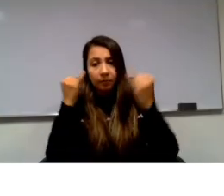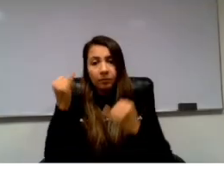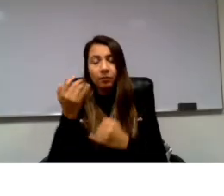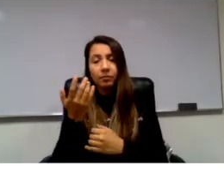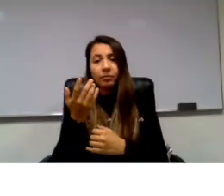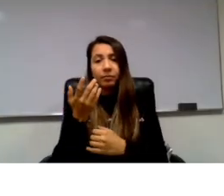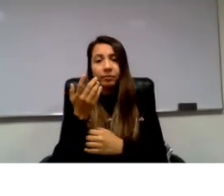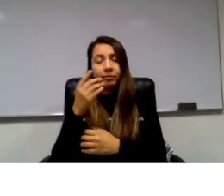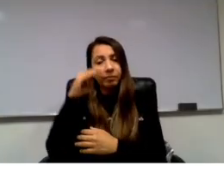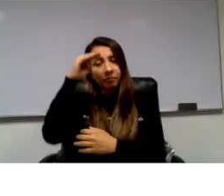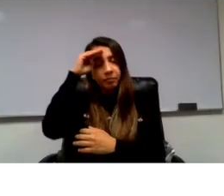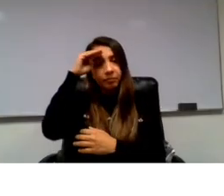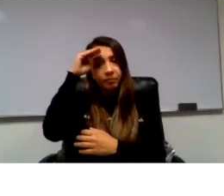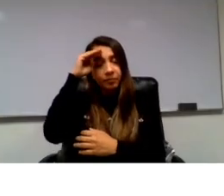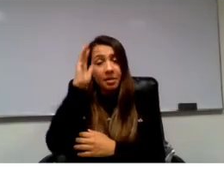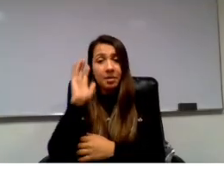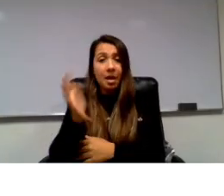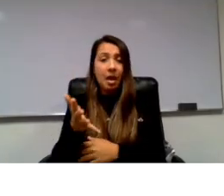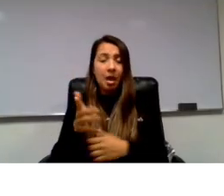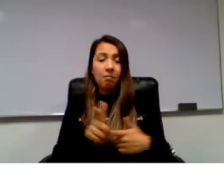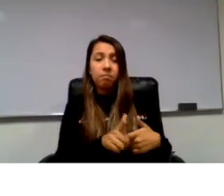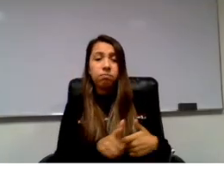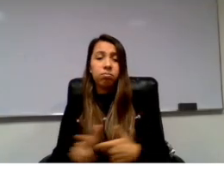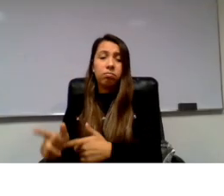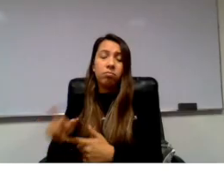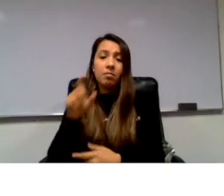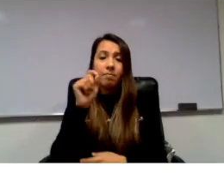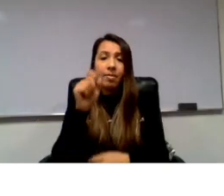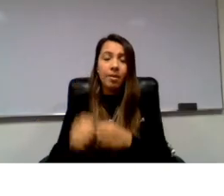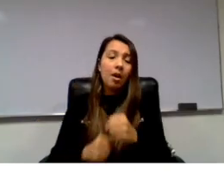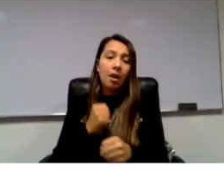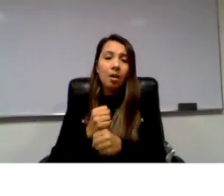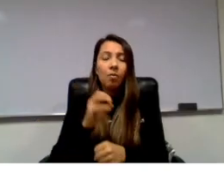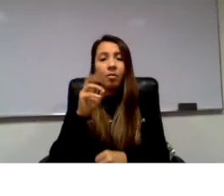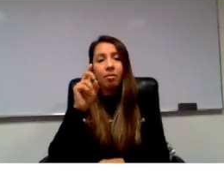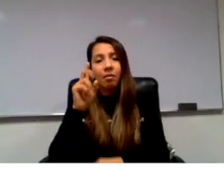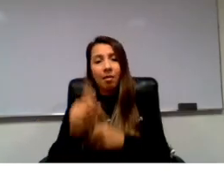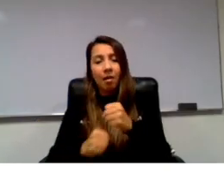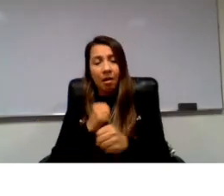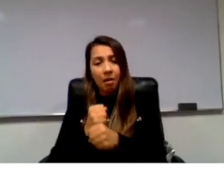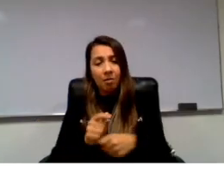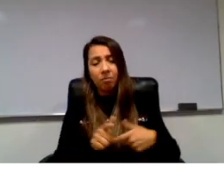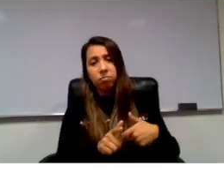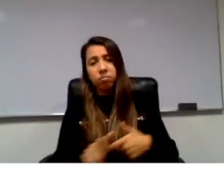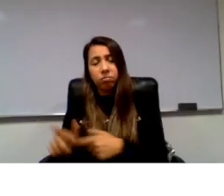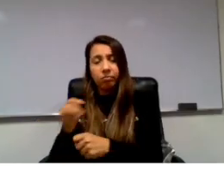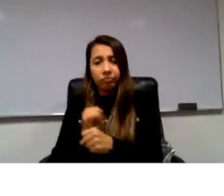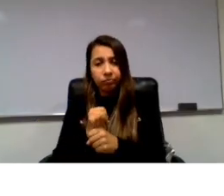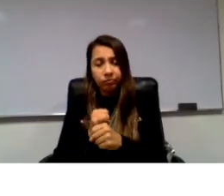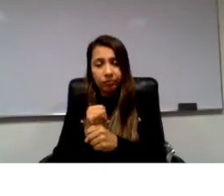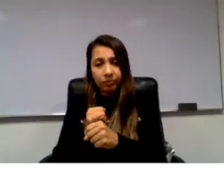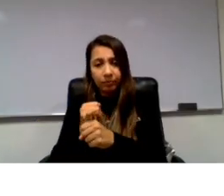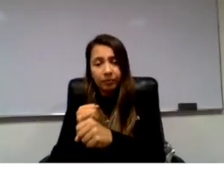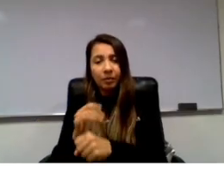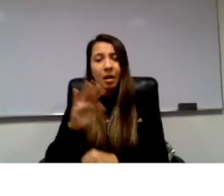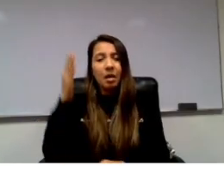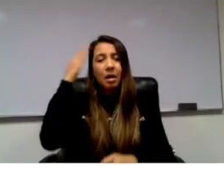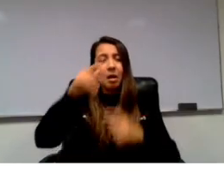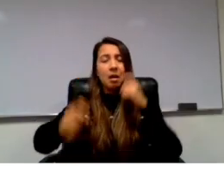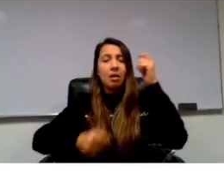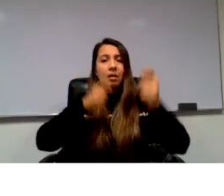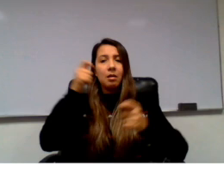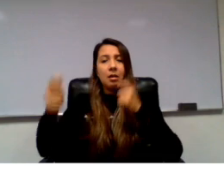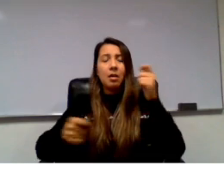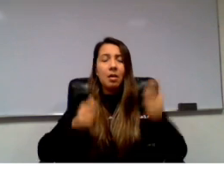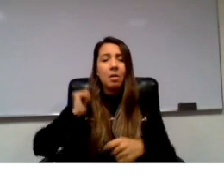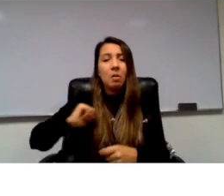que como ya hicimos 20 años, 30 años en la investigación, nos las sabemos de todas, y los métodos que